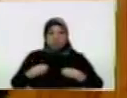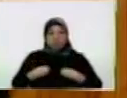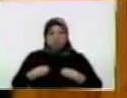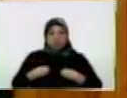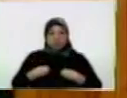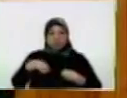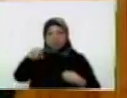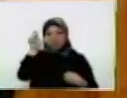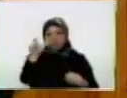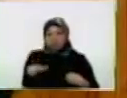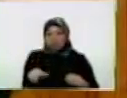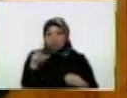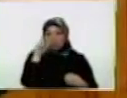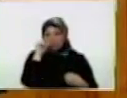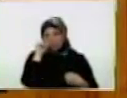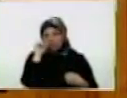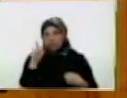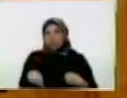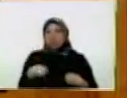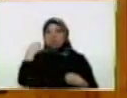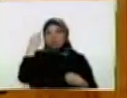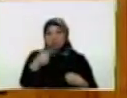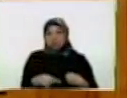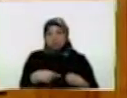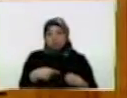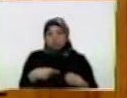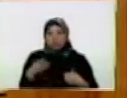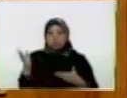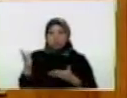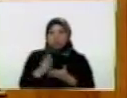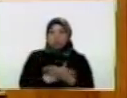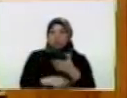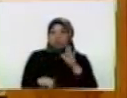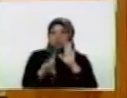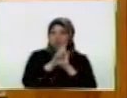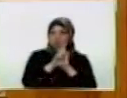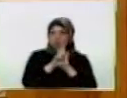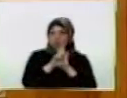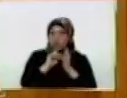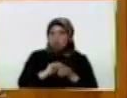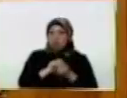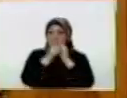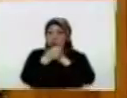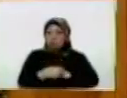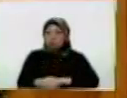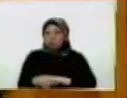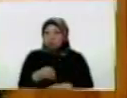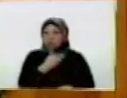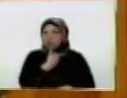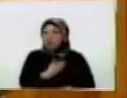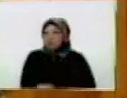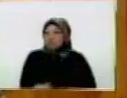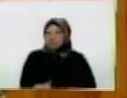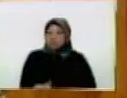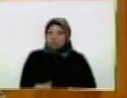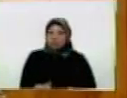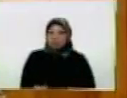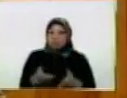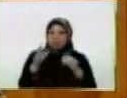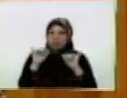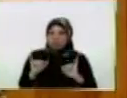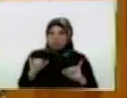petrolero y después vino el referendo revocatorio. Cada uno es vencido bajo el